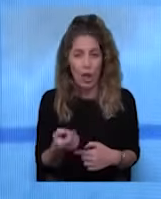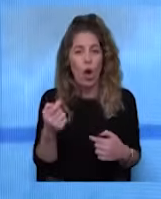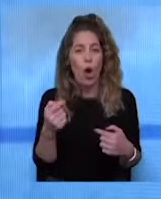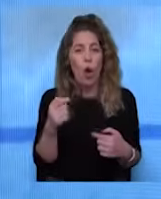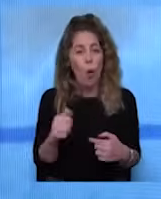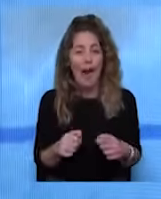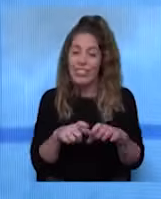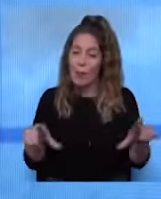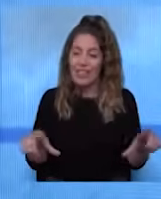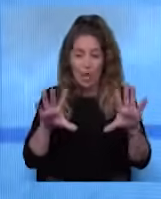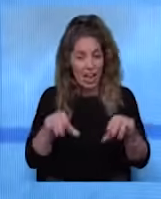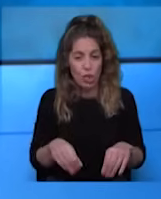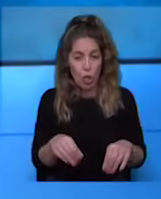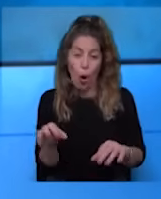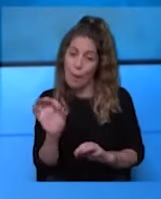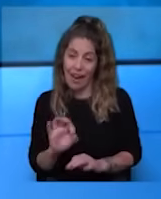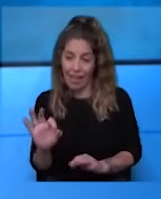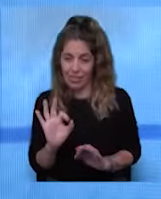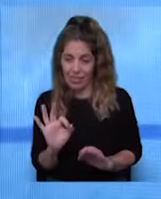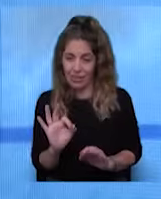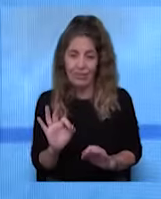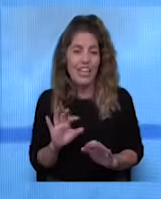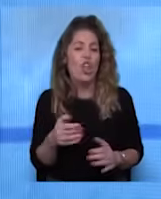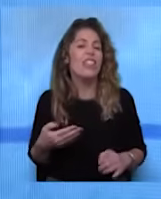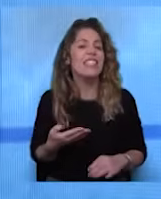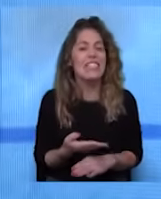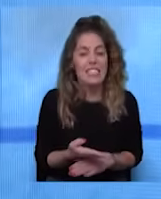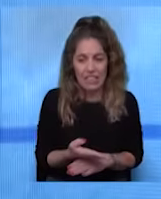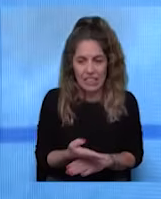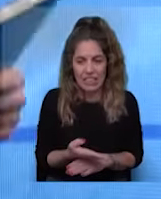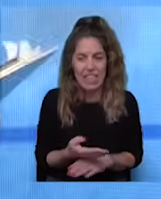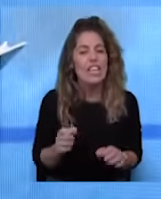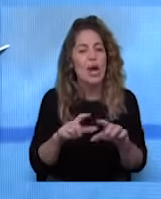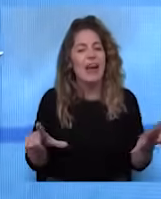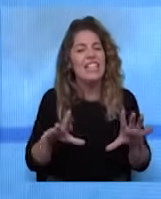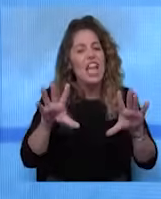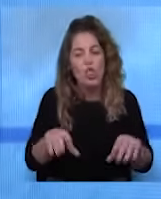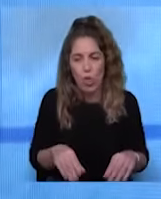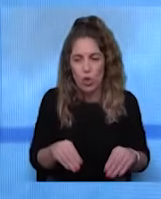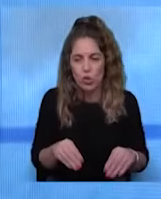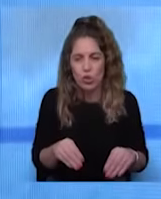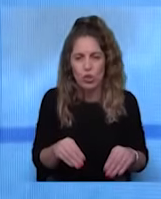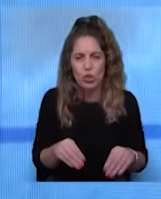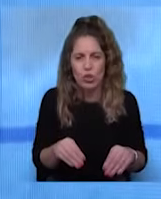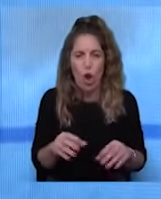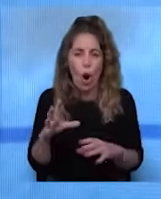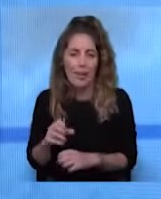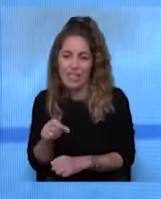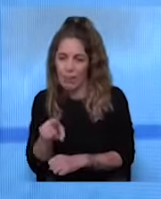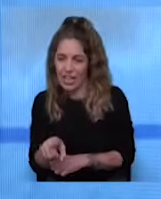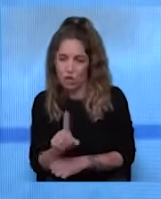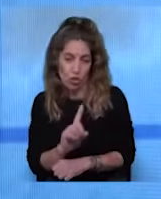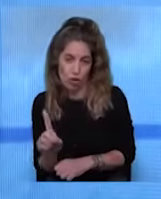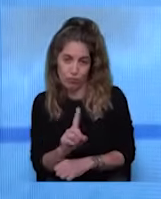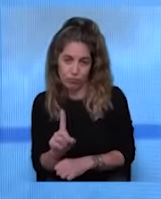transparencia para todos o para naides Ah esta cosa de exigirle transparencia a todos y opacidad para ellos no